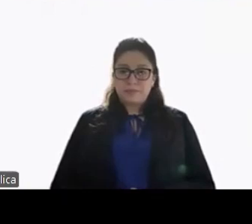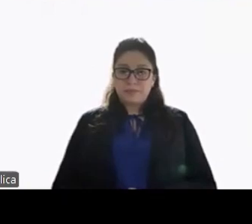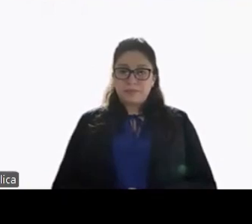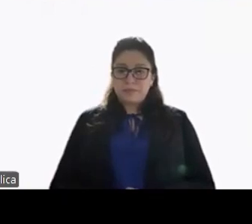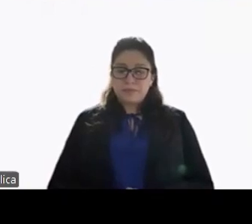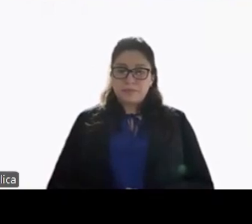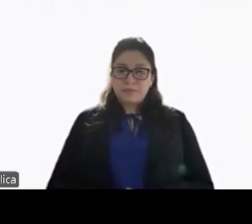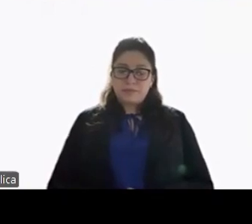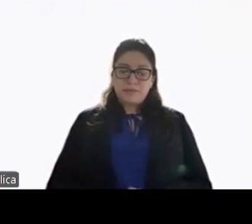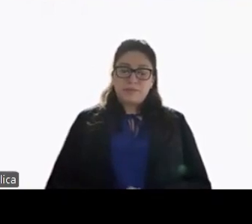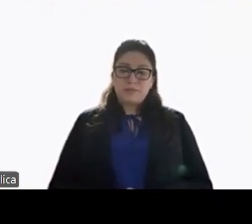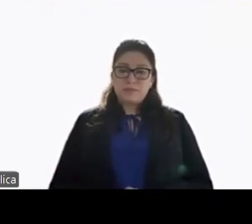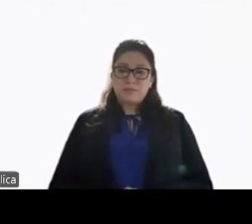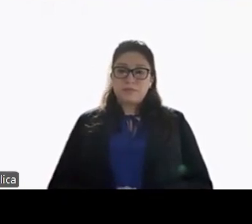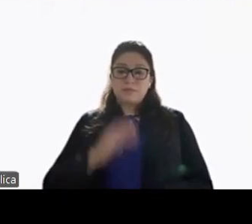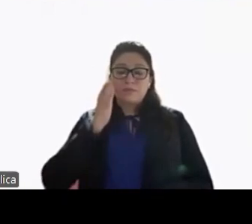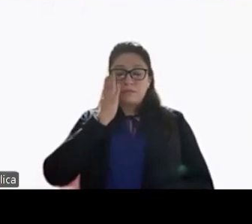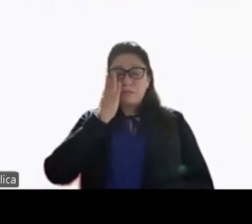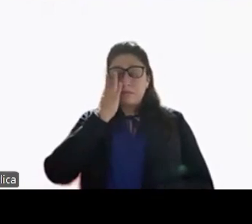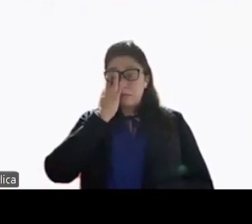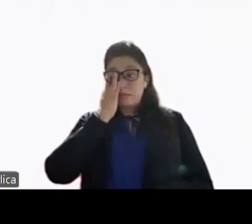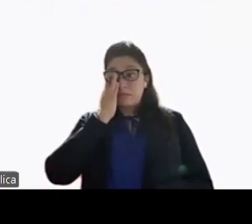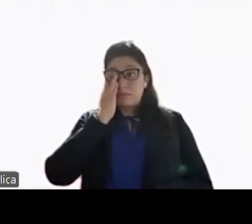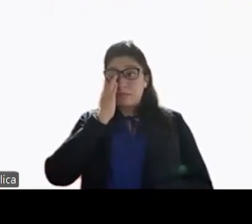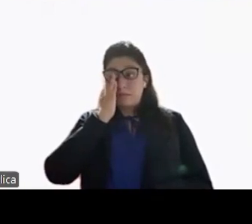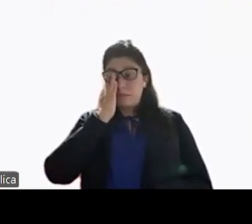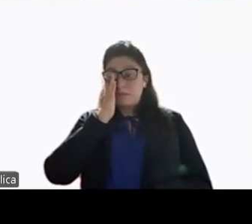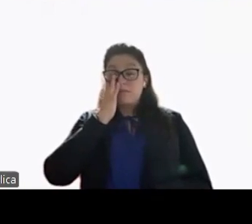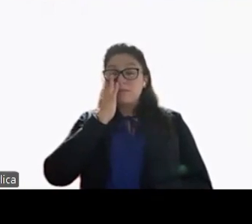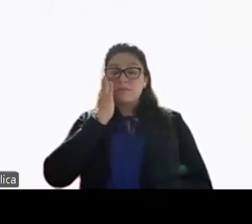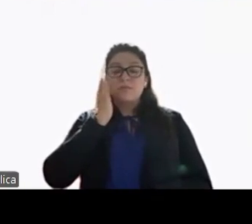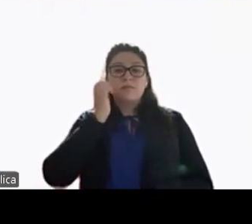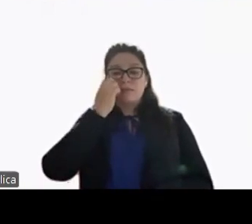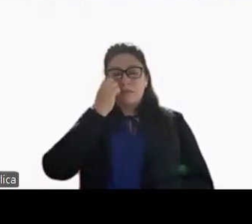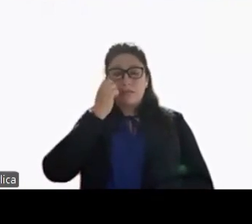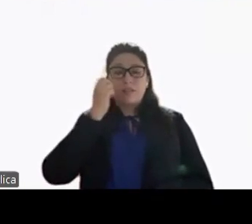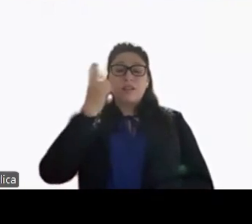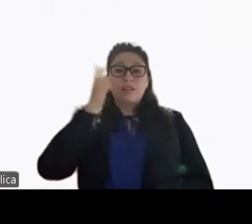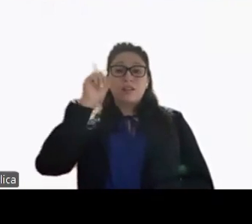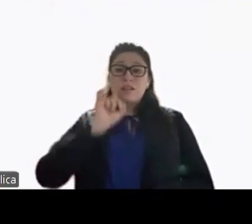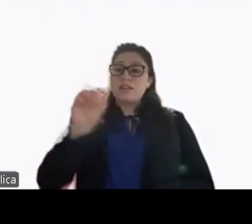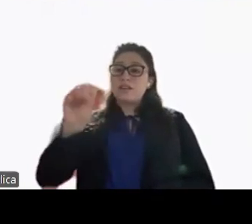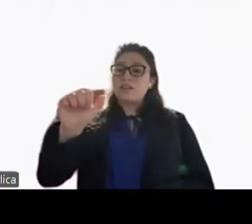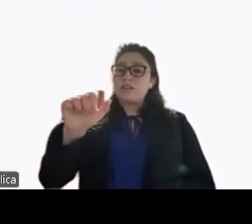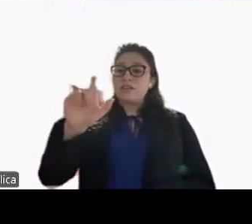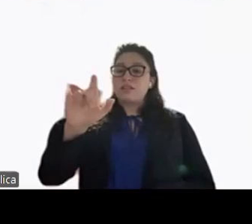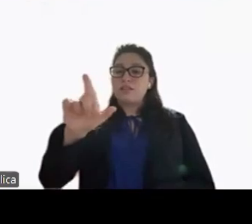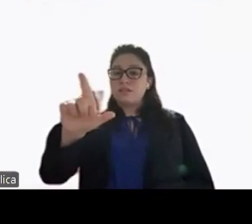Diputada María Gabriela Salido Magos.